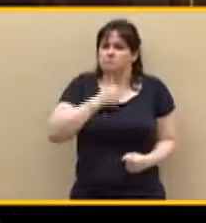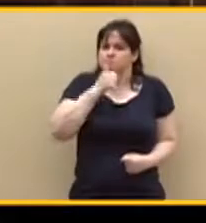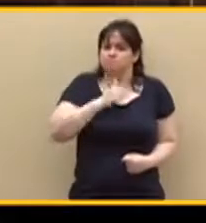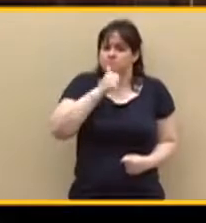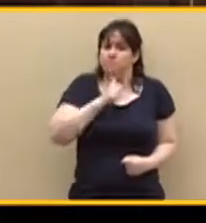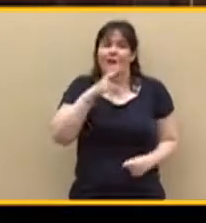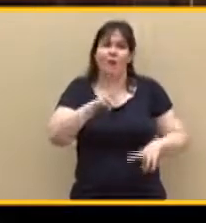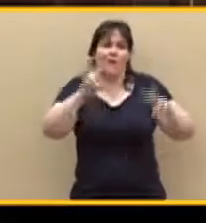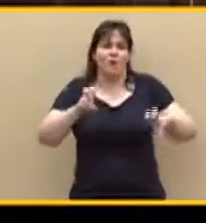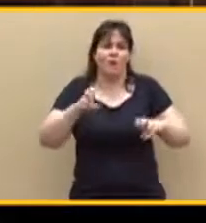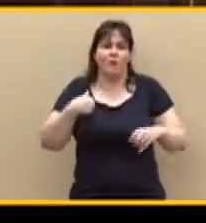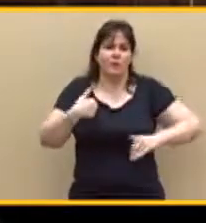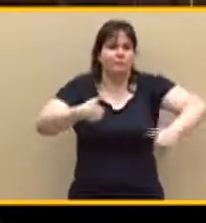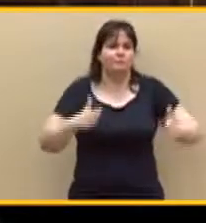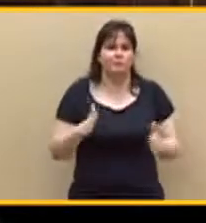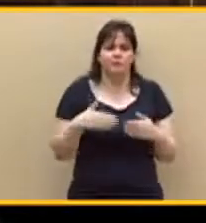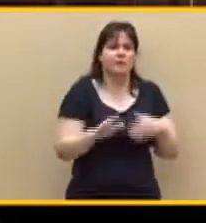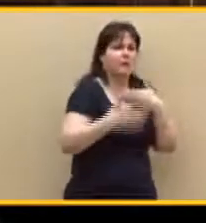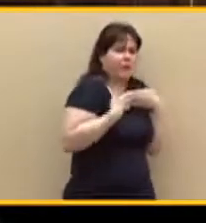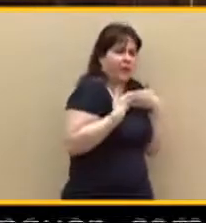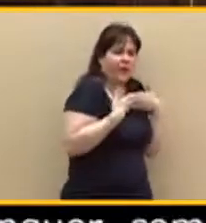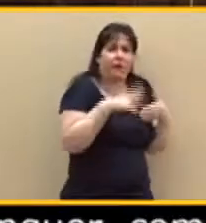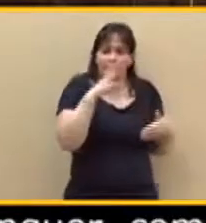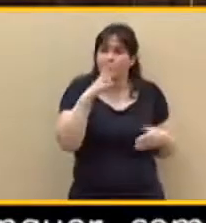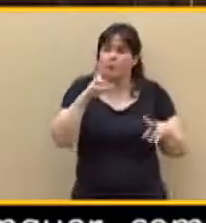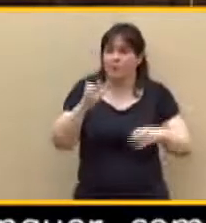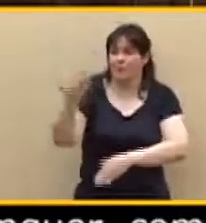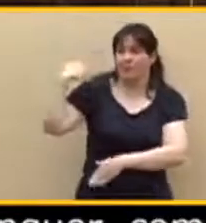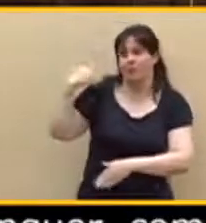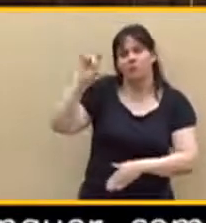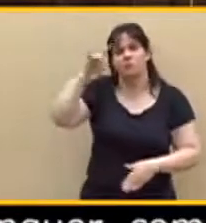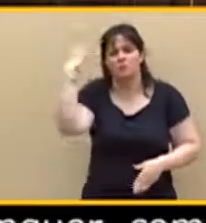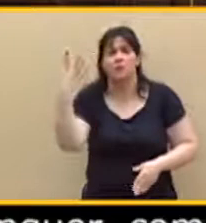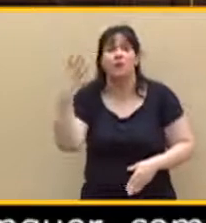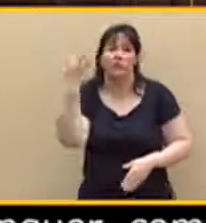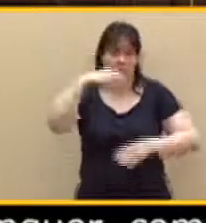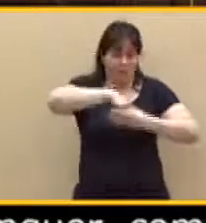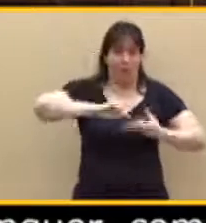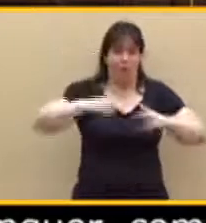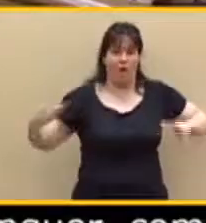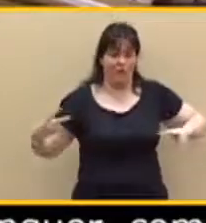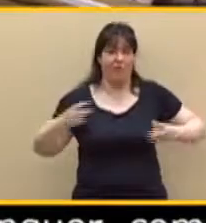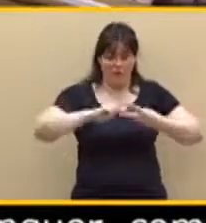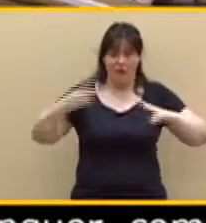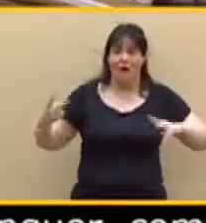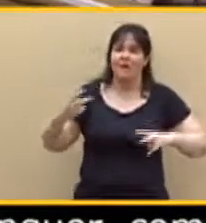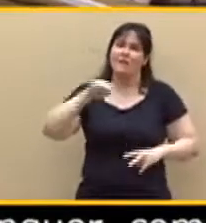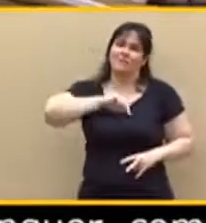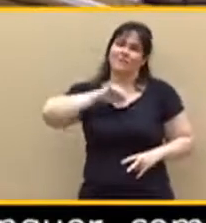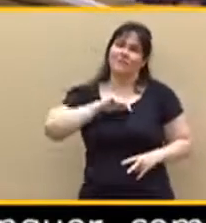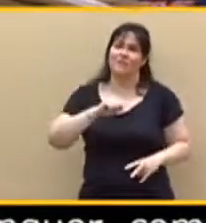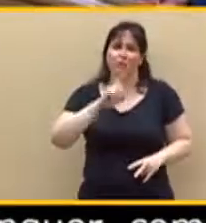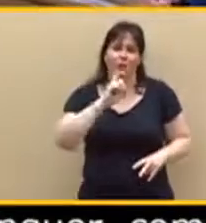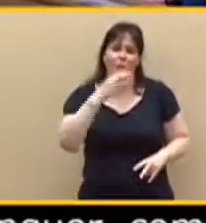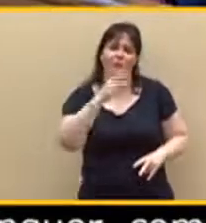como lo fueron sus predecesores ideológicos. Deben llevar eso en el ADN, los genes del búnker. Por eso